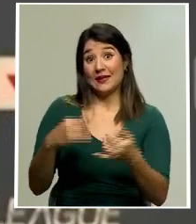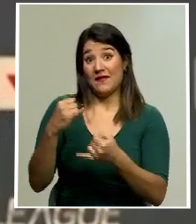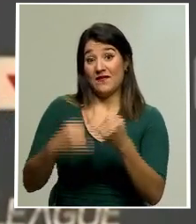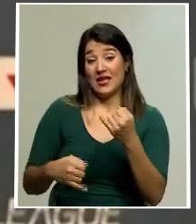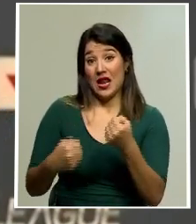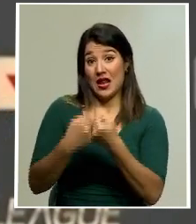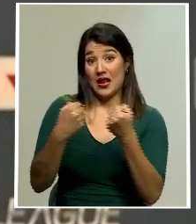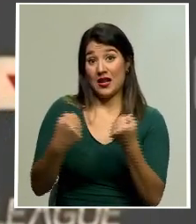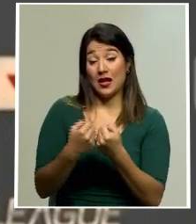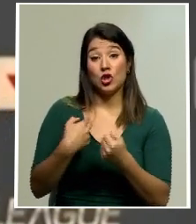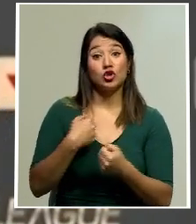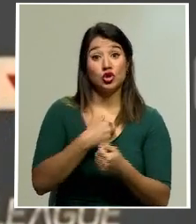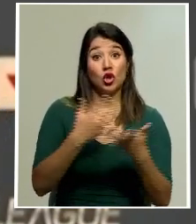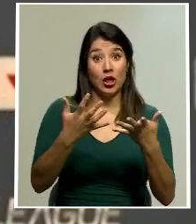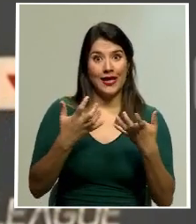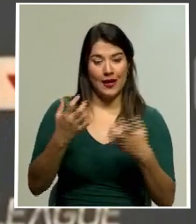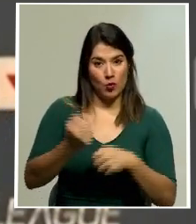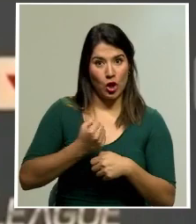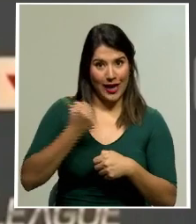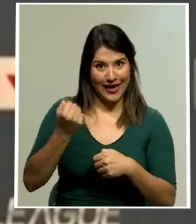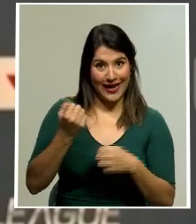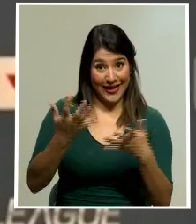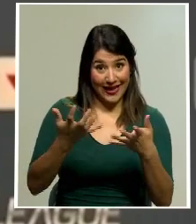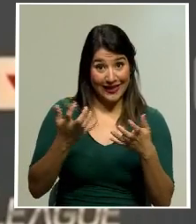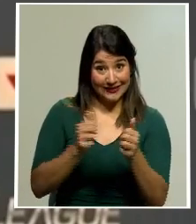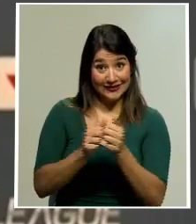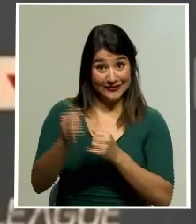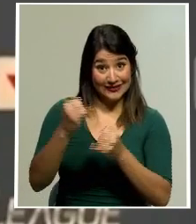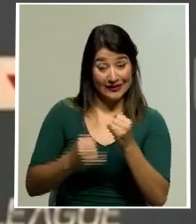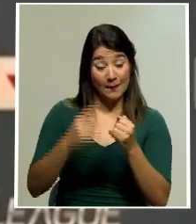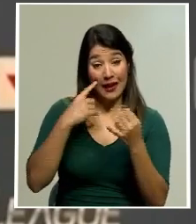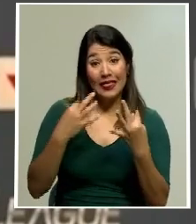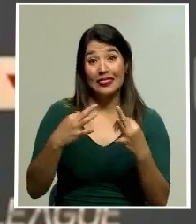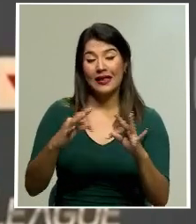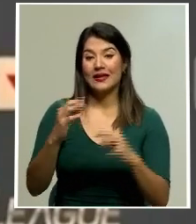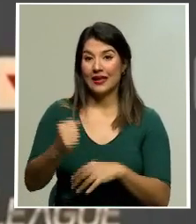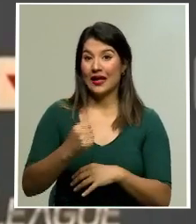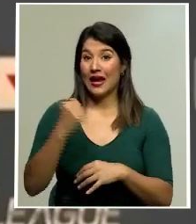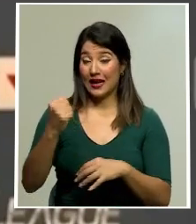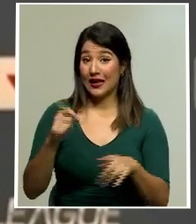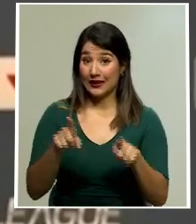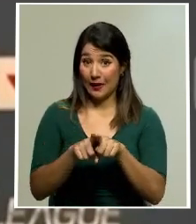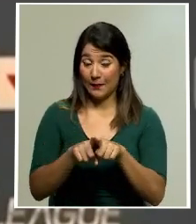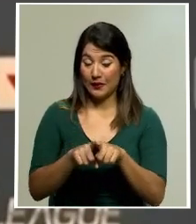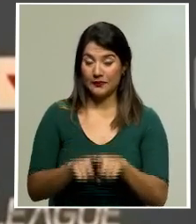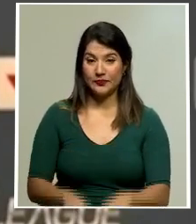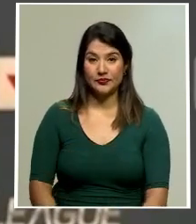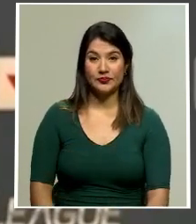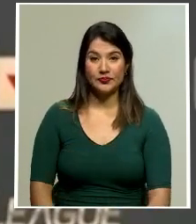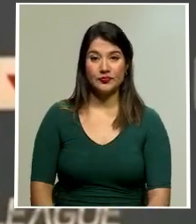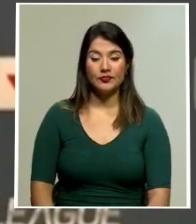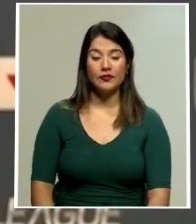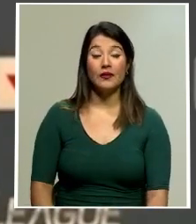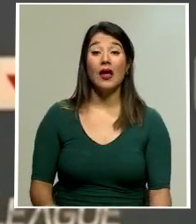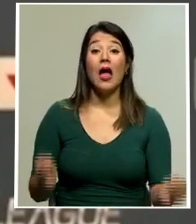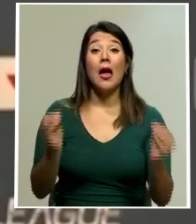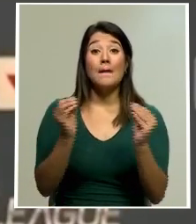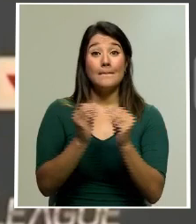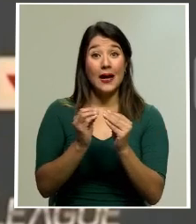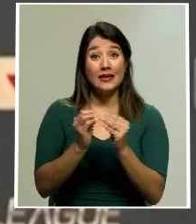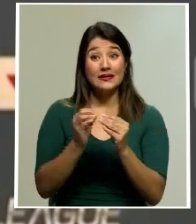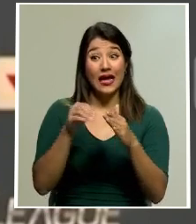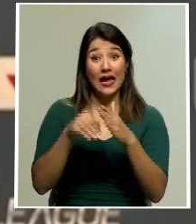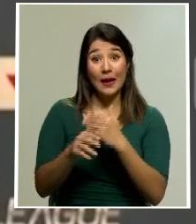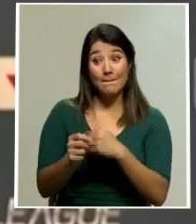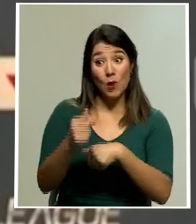y queremos ganar, queremos pasar a esa final para intentar ganar este torneo también. Máxime que en pocos meses